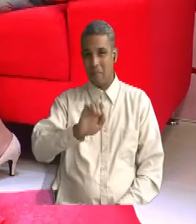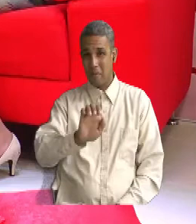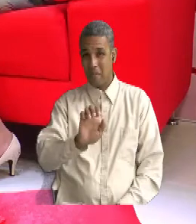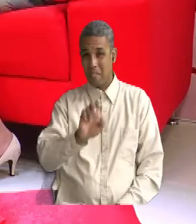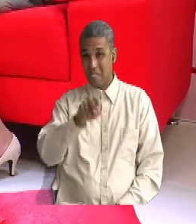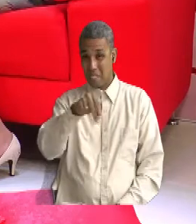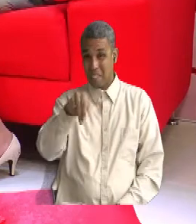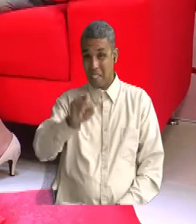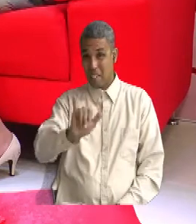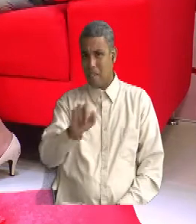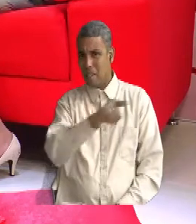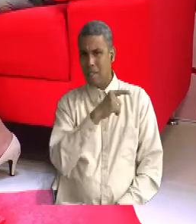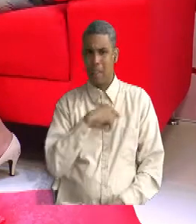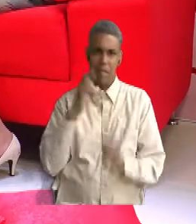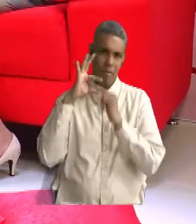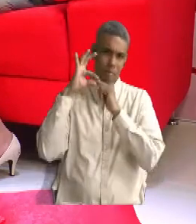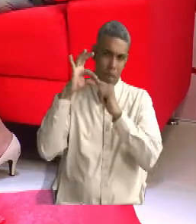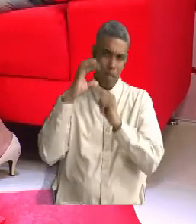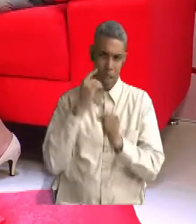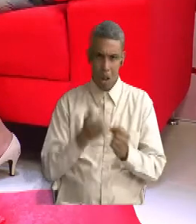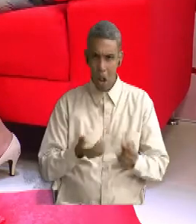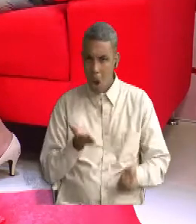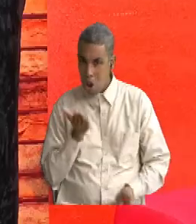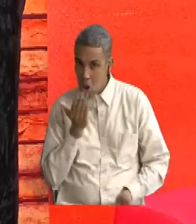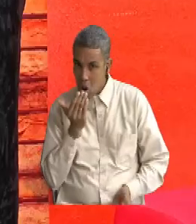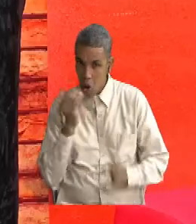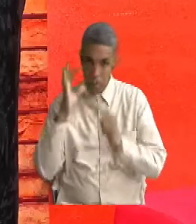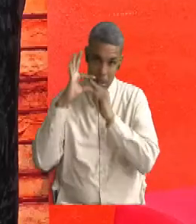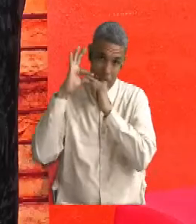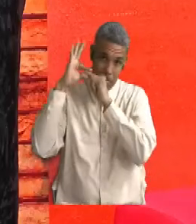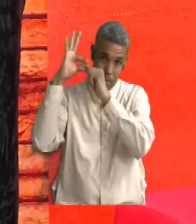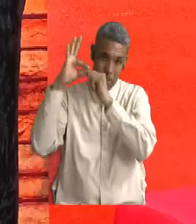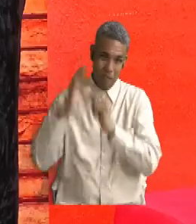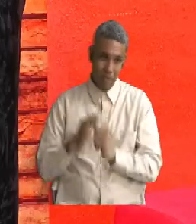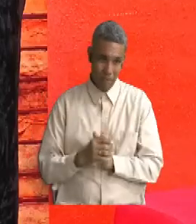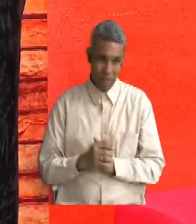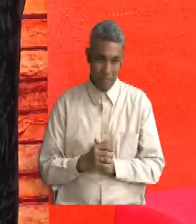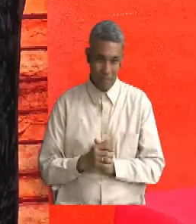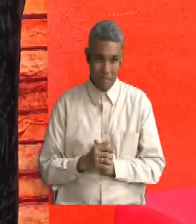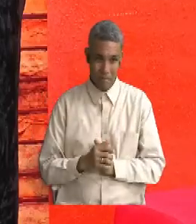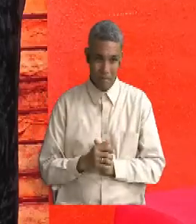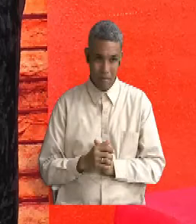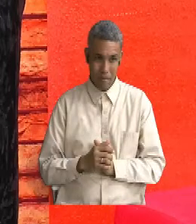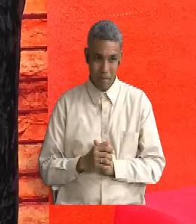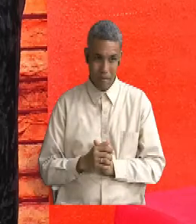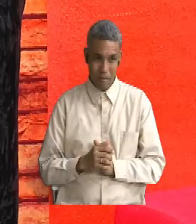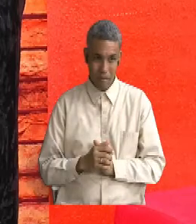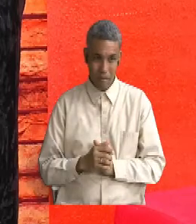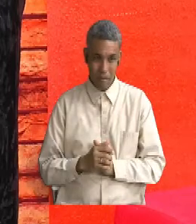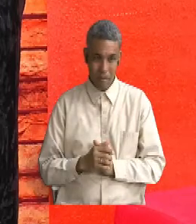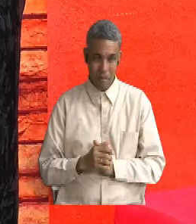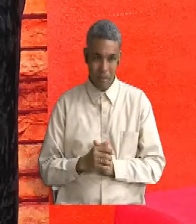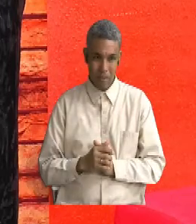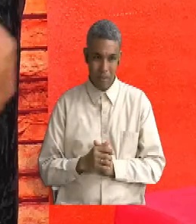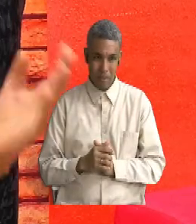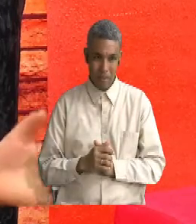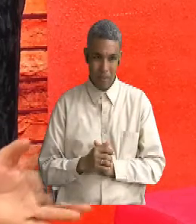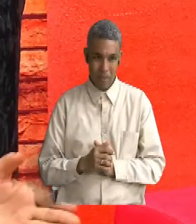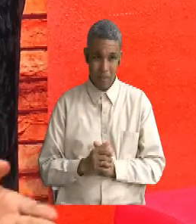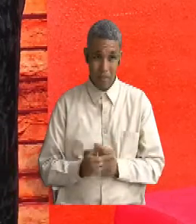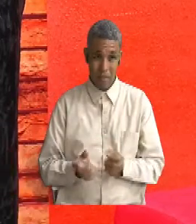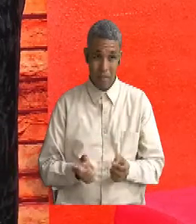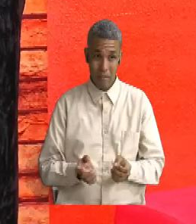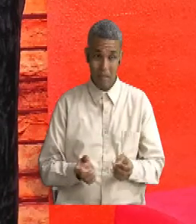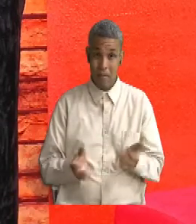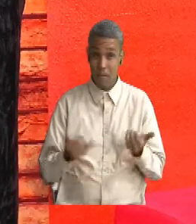días, Jennifer. Buenos días, Jenny. Muy bien, gracias. Y les cuento a ustedes que vamos a realizar un evento donde la